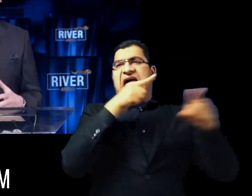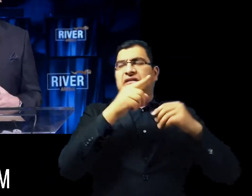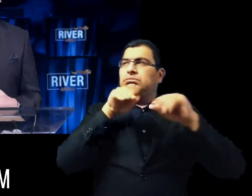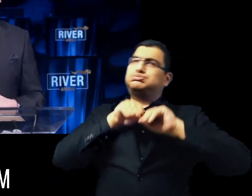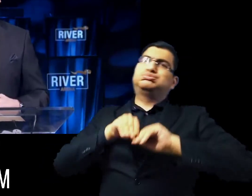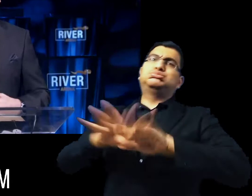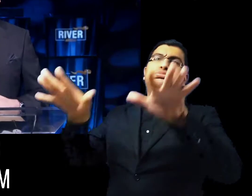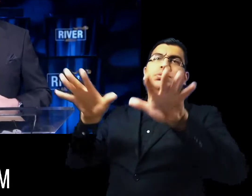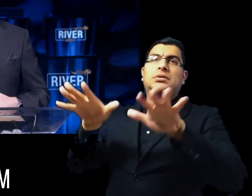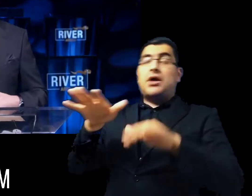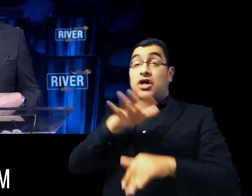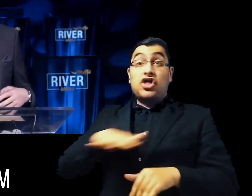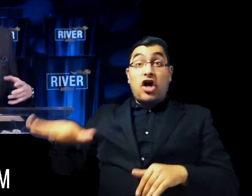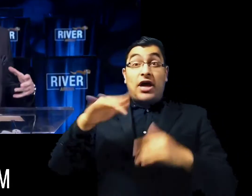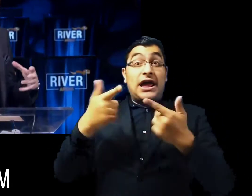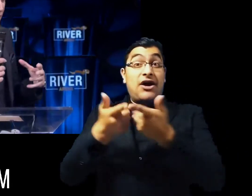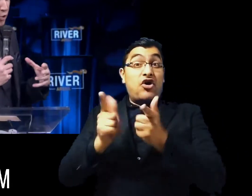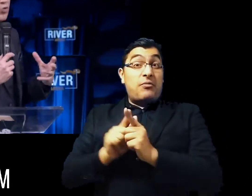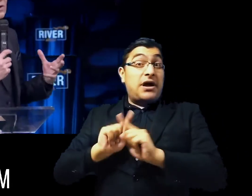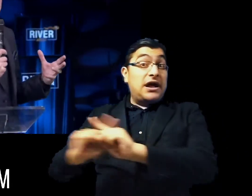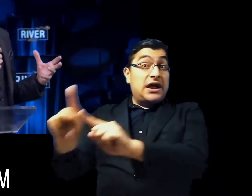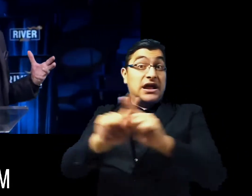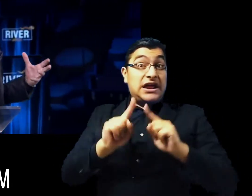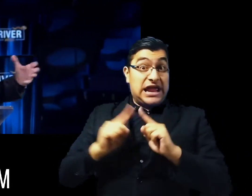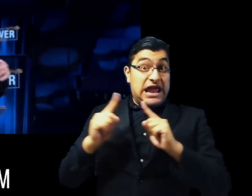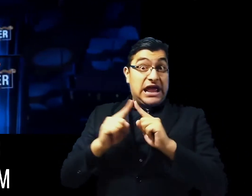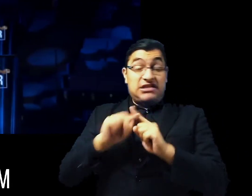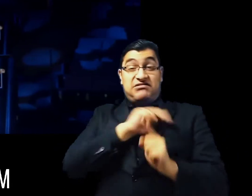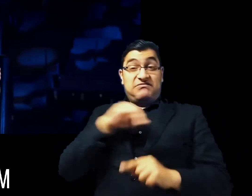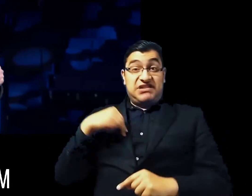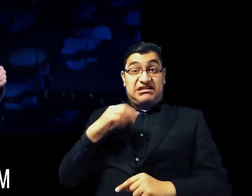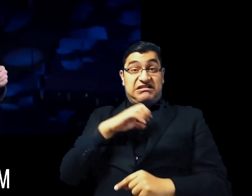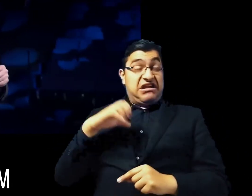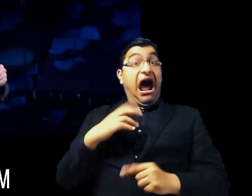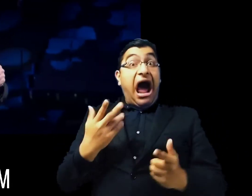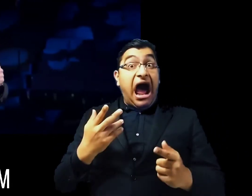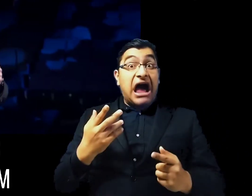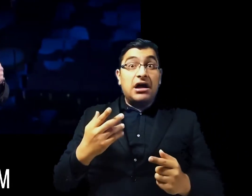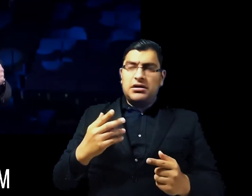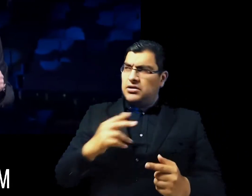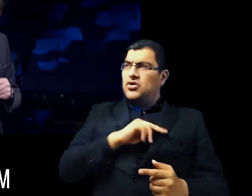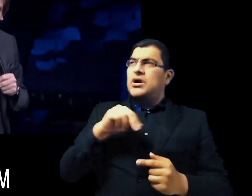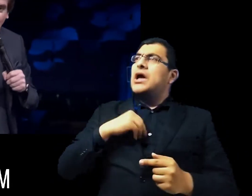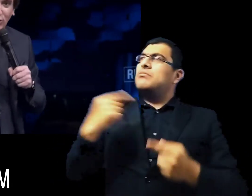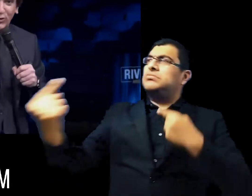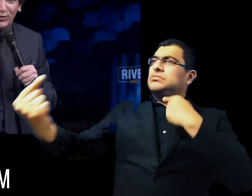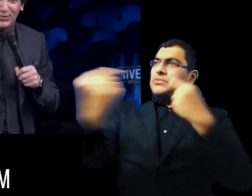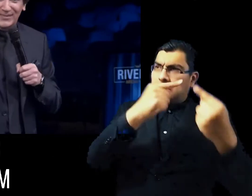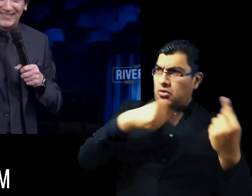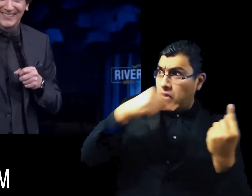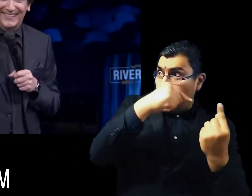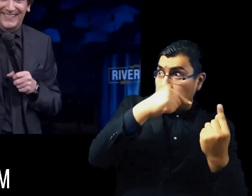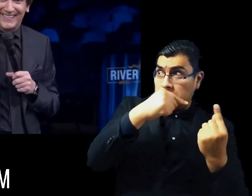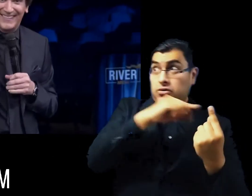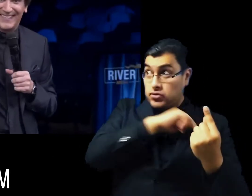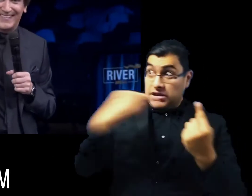toda la iglesia o las organizaciones que dicen nuclearnos a decir, te metes con uno de nosotros y te metes con